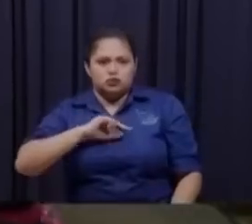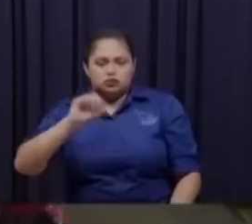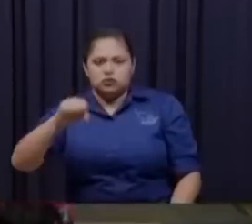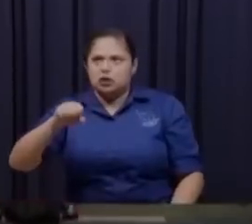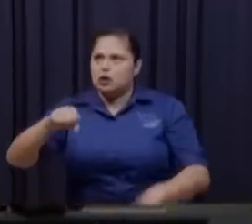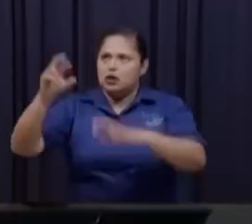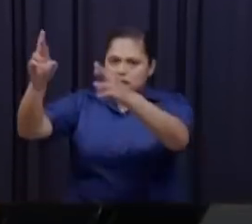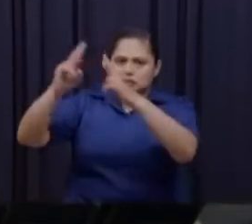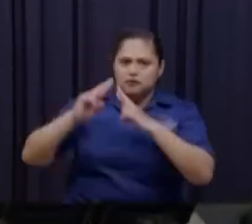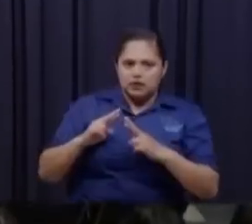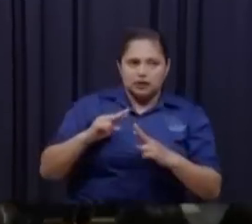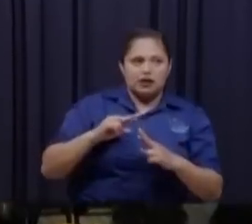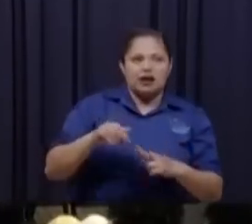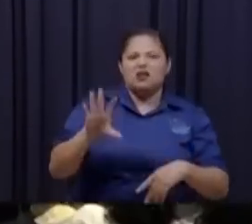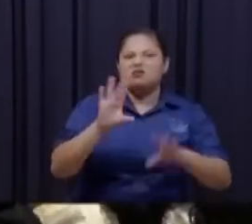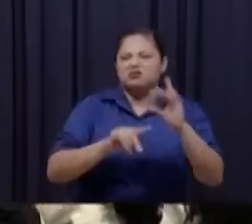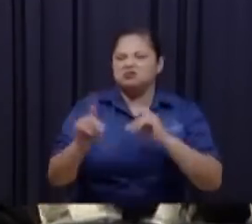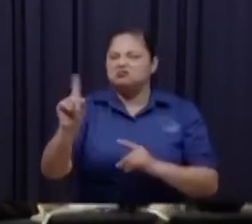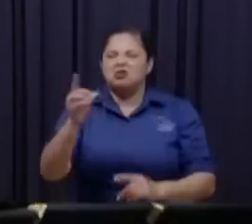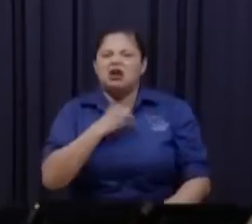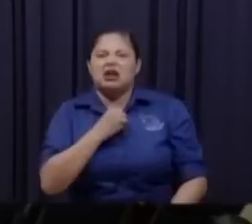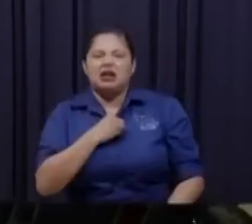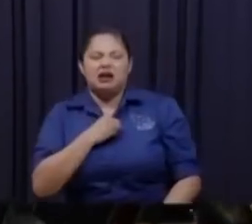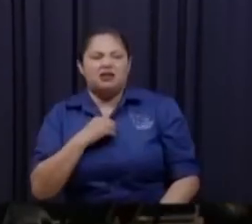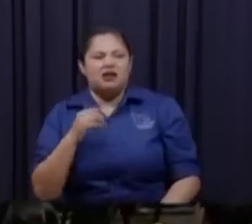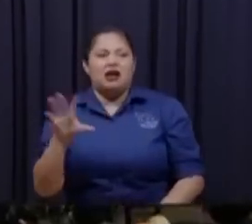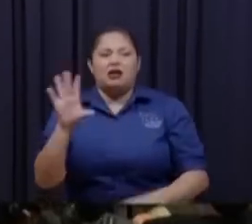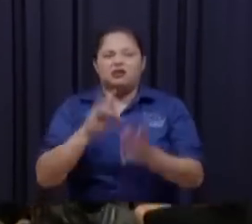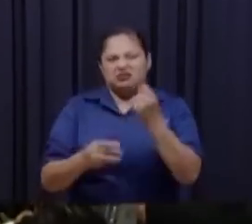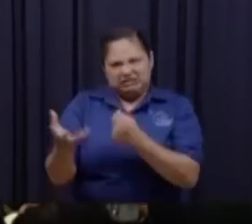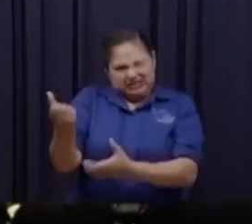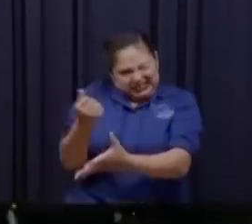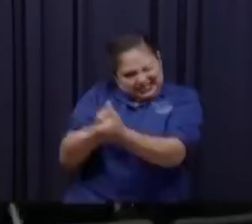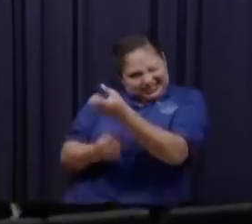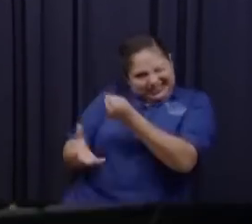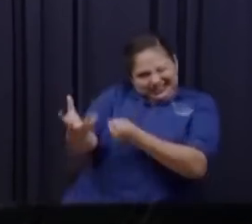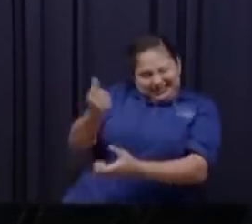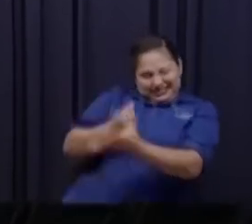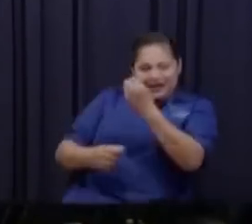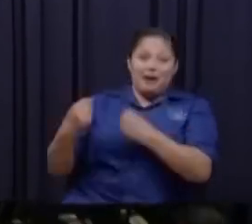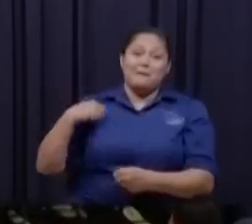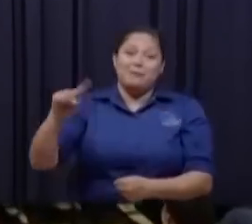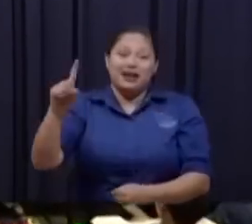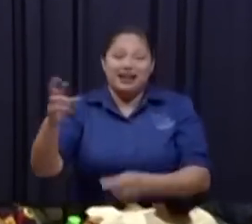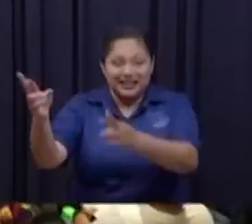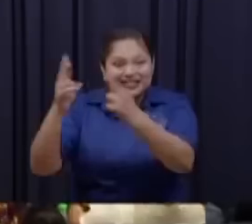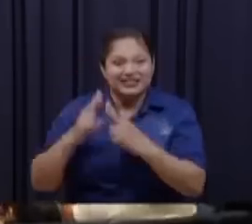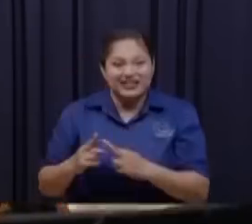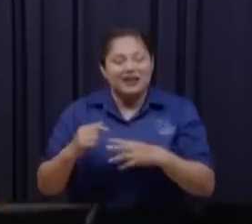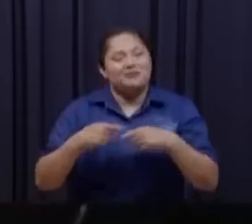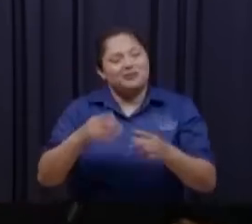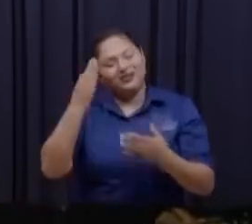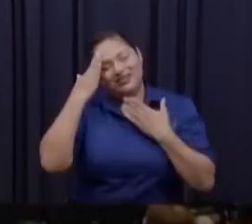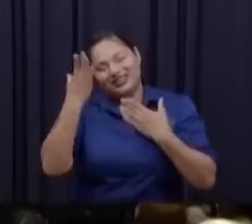y algunos a regañadientes, algunos nos tuvieron que arrastrar para poderlo recibir, pero gracias a Dios que lo